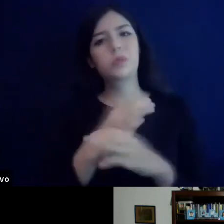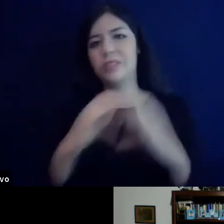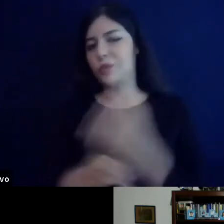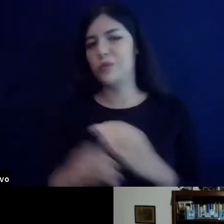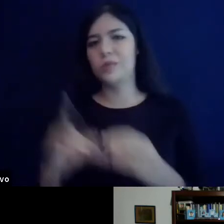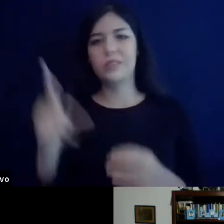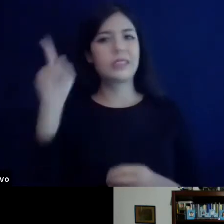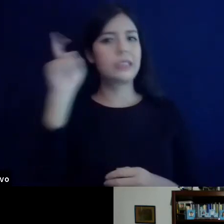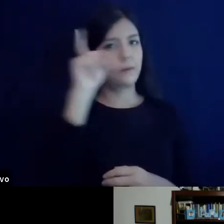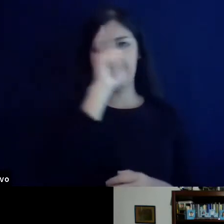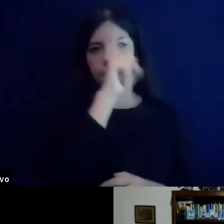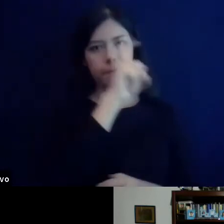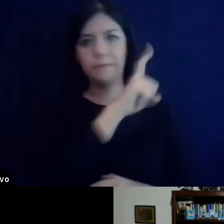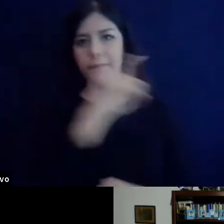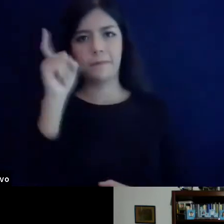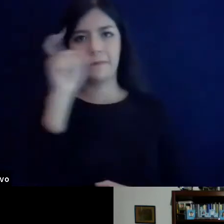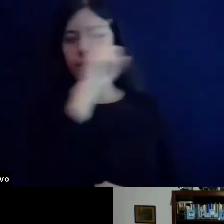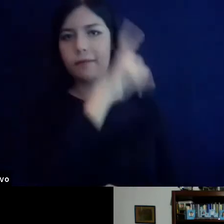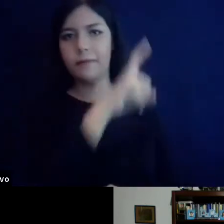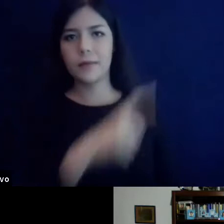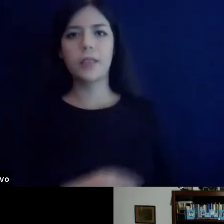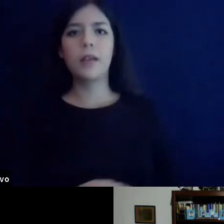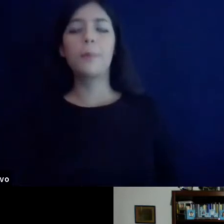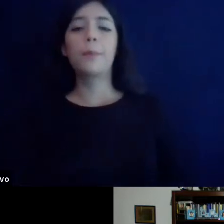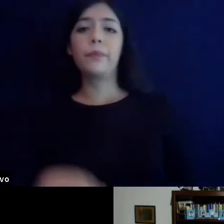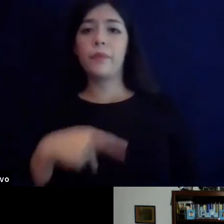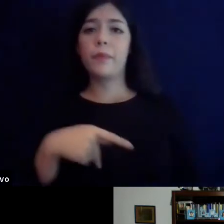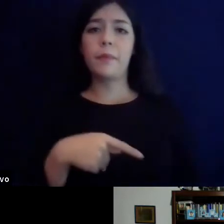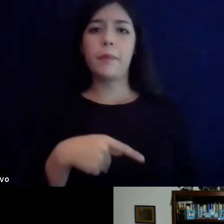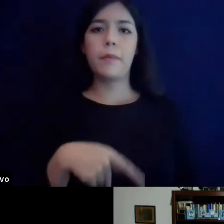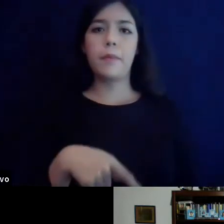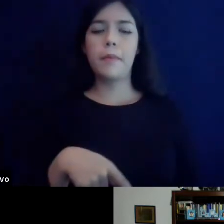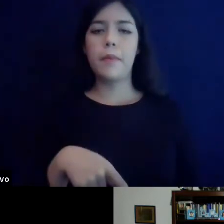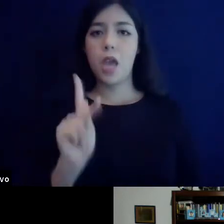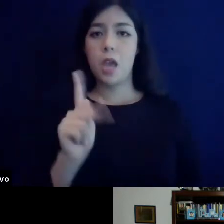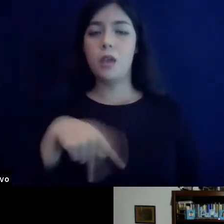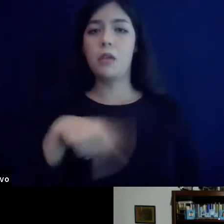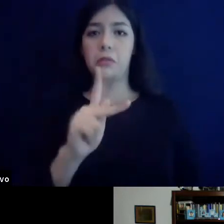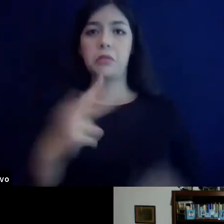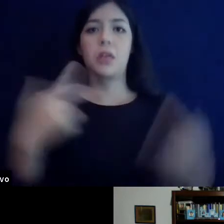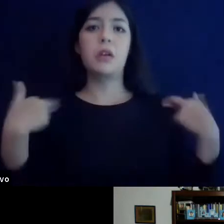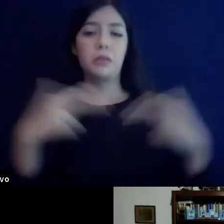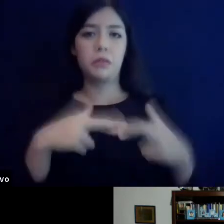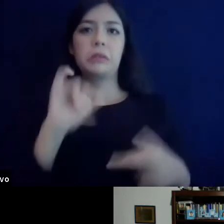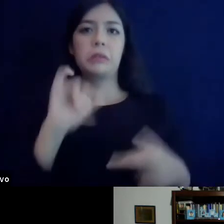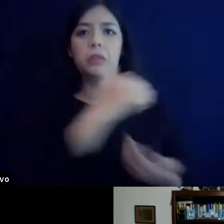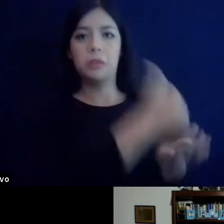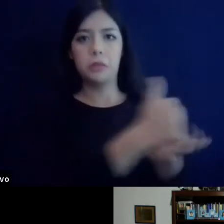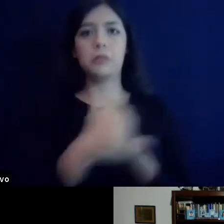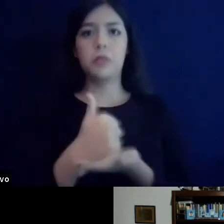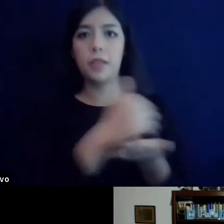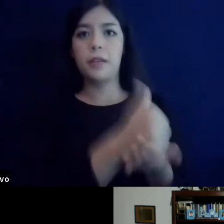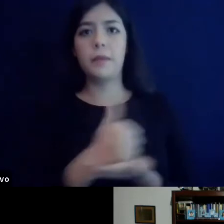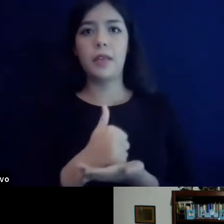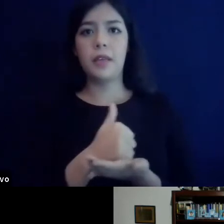Entonces me dijeron que los profesores iban a ir a donde yo estuviera, ¿no? Entonces ahí las clases yo las recibí en